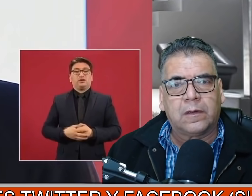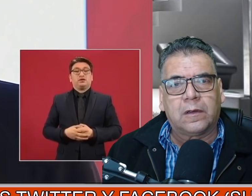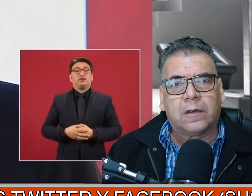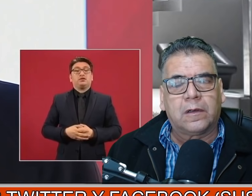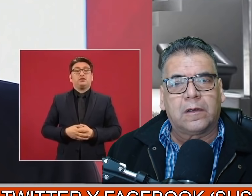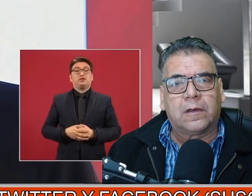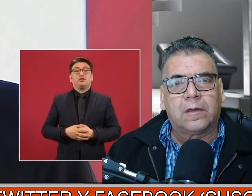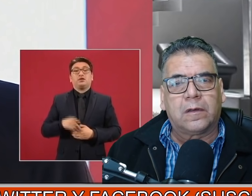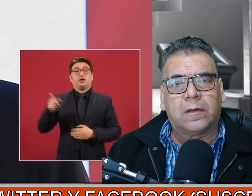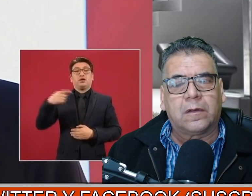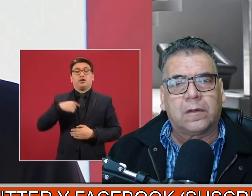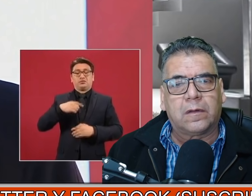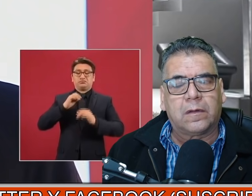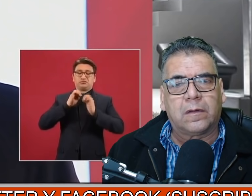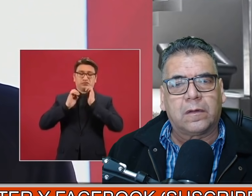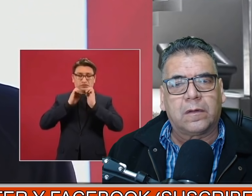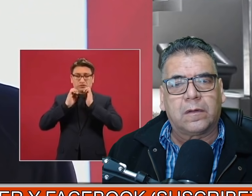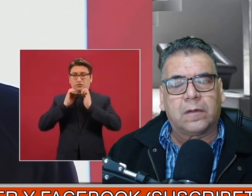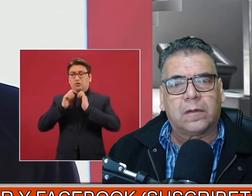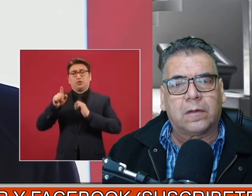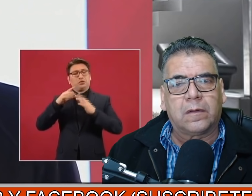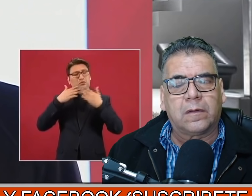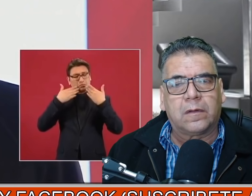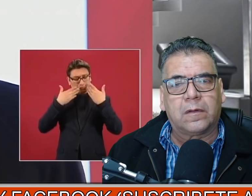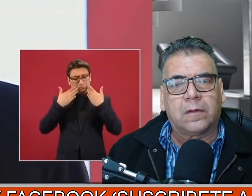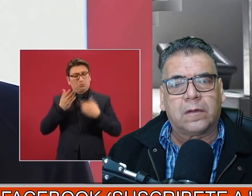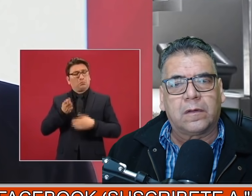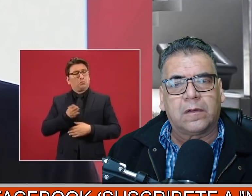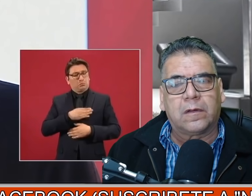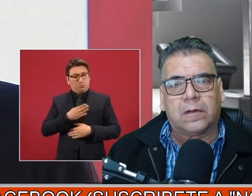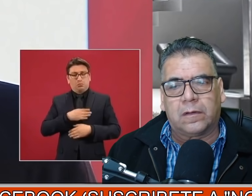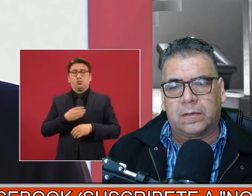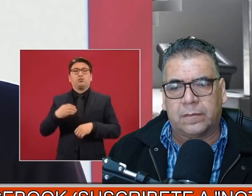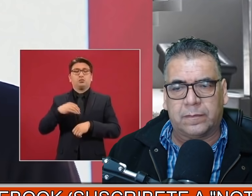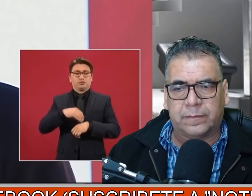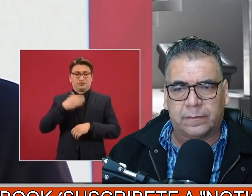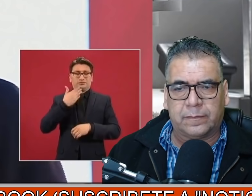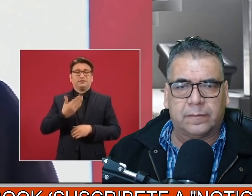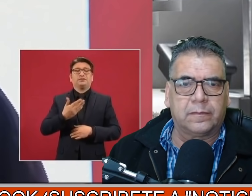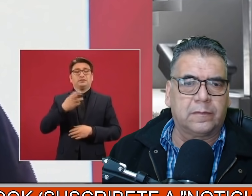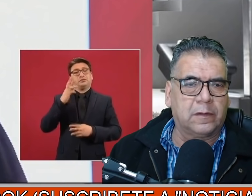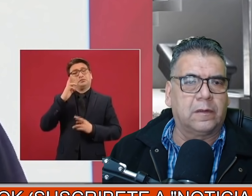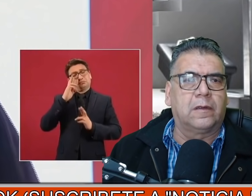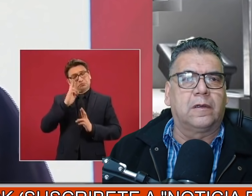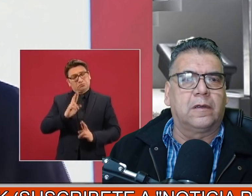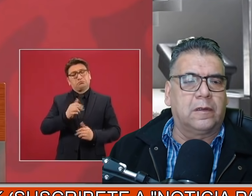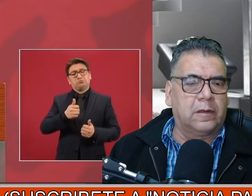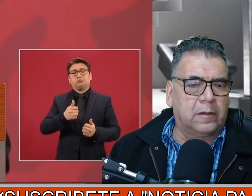me hicieron una entrevista, se portaron muy bien, muy respetuosos, una